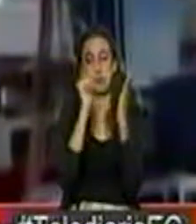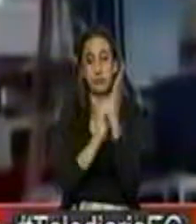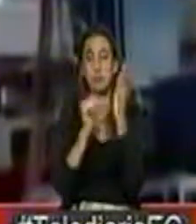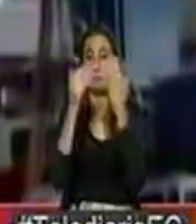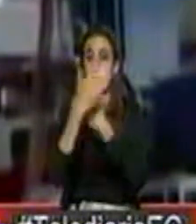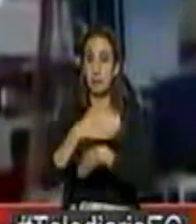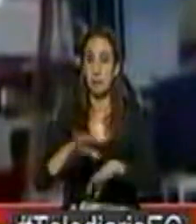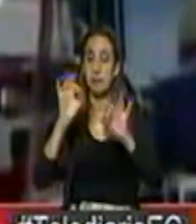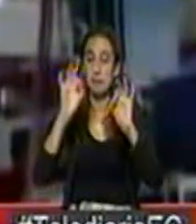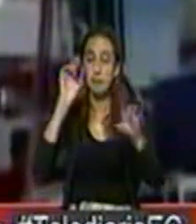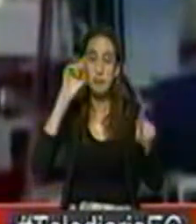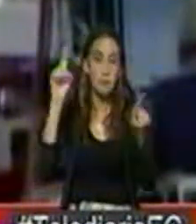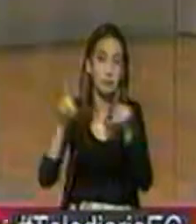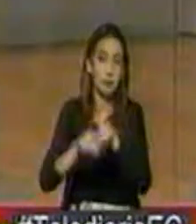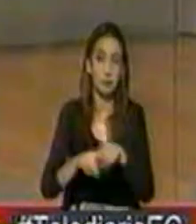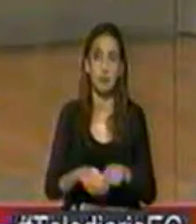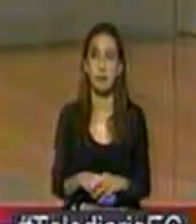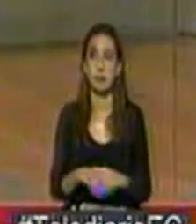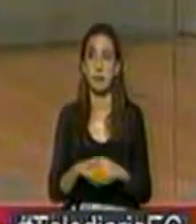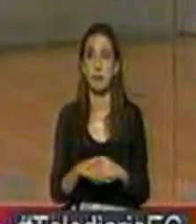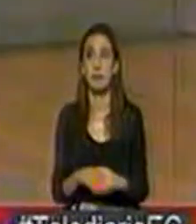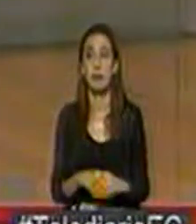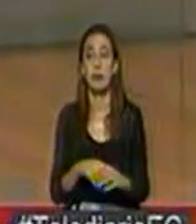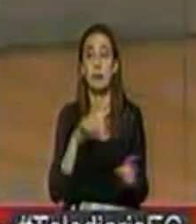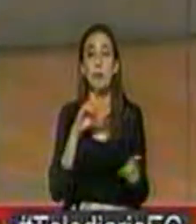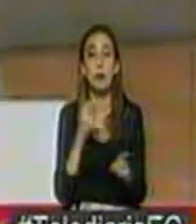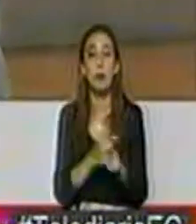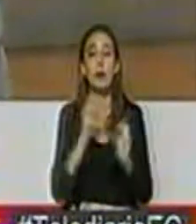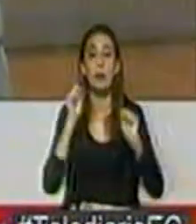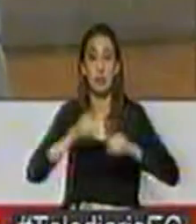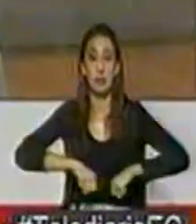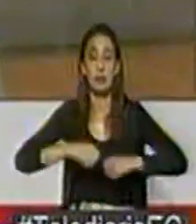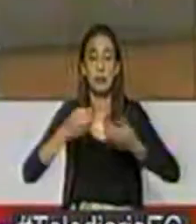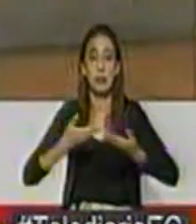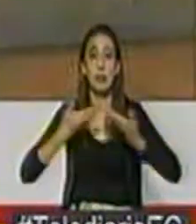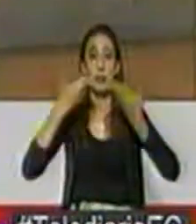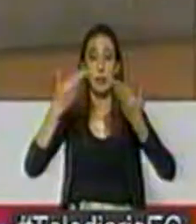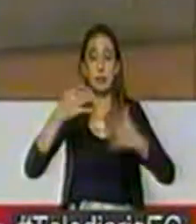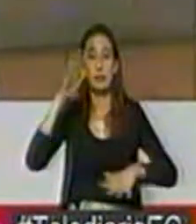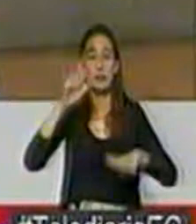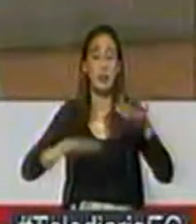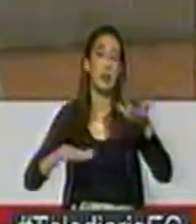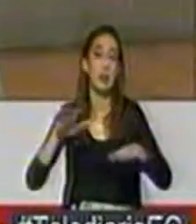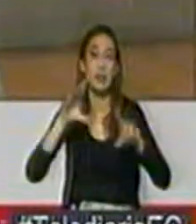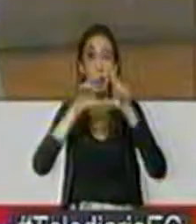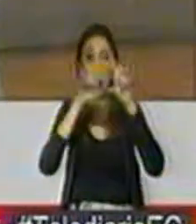el acuerdo en el mediano plazo. Lo que sí puedo ofrecer es una estructura adecuada,